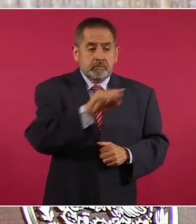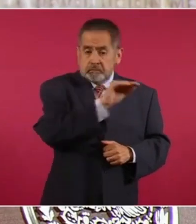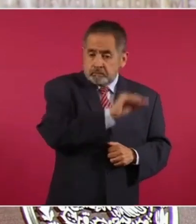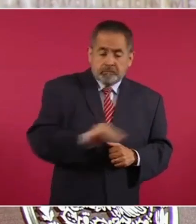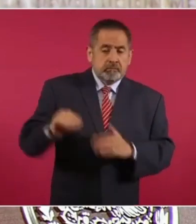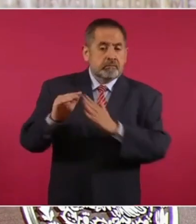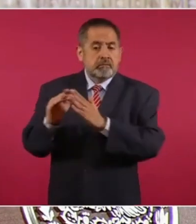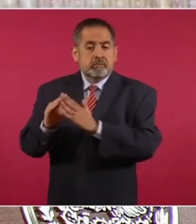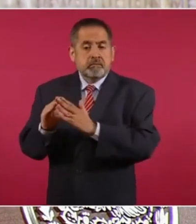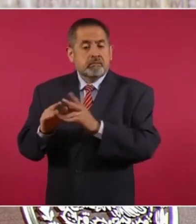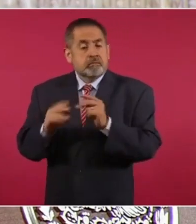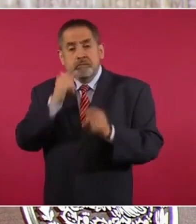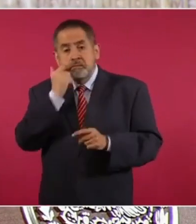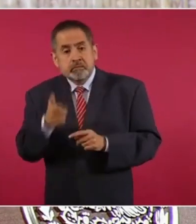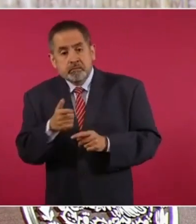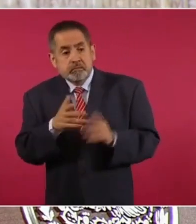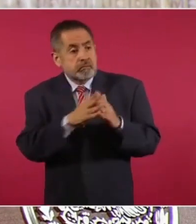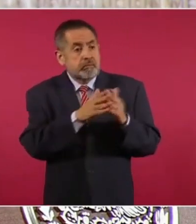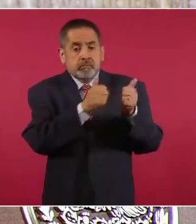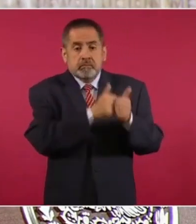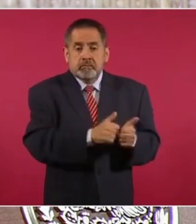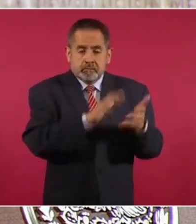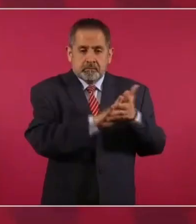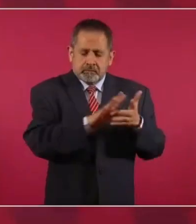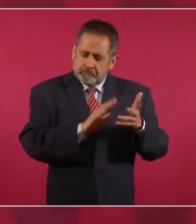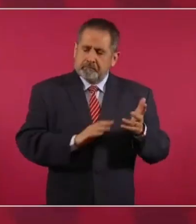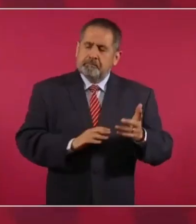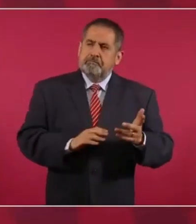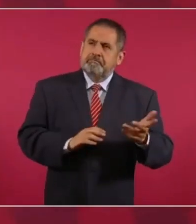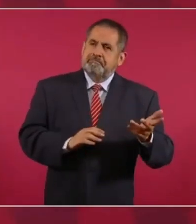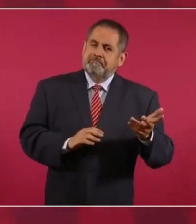porque quería que eso también